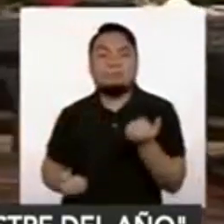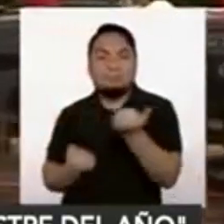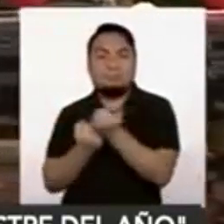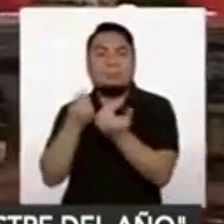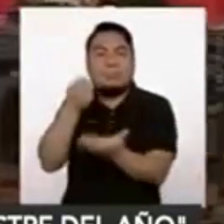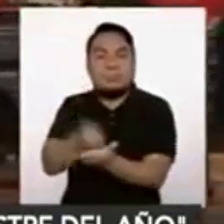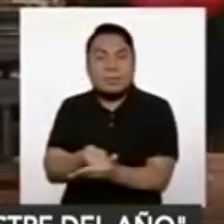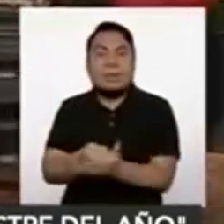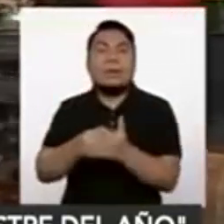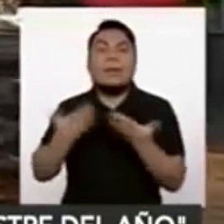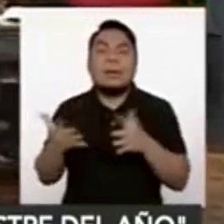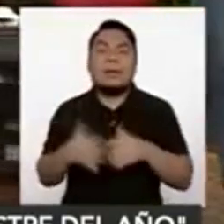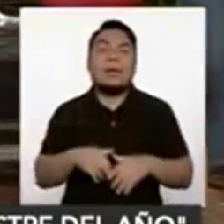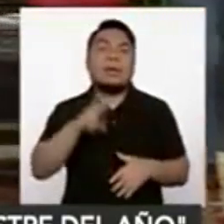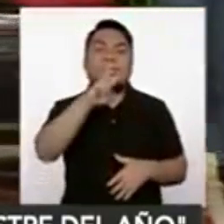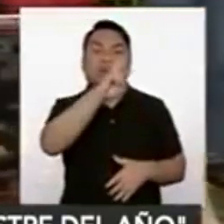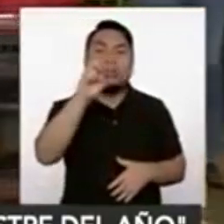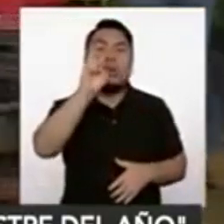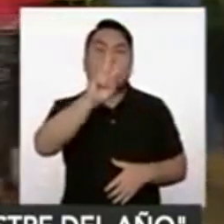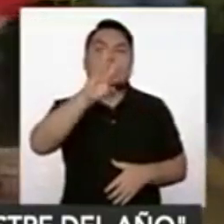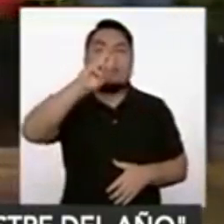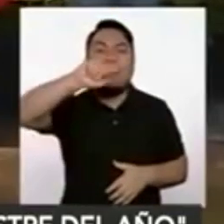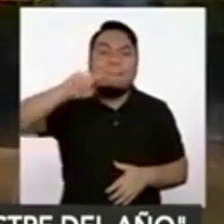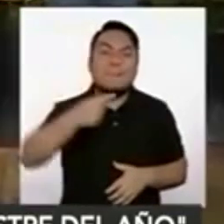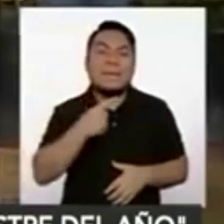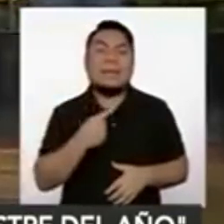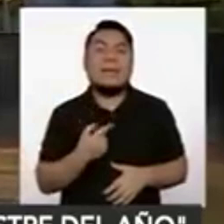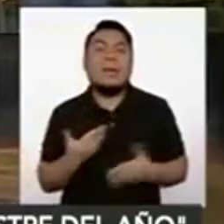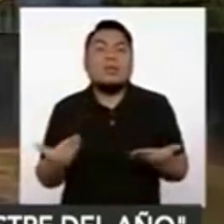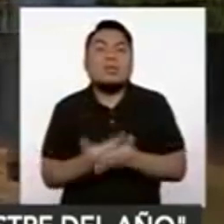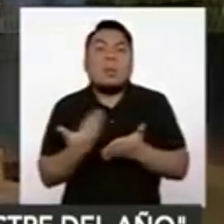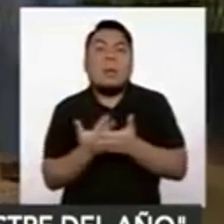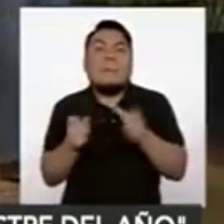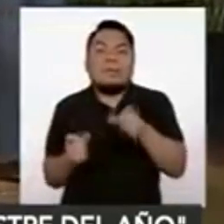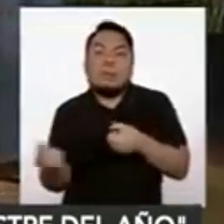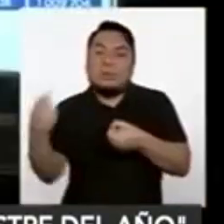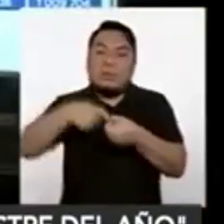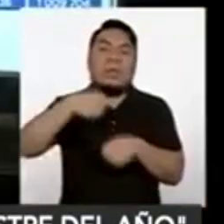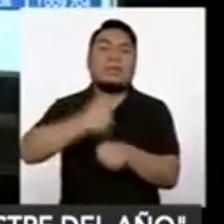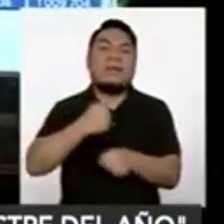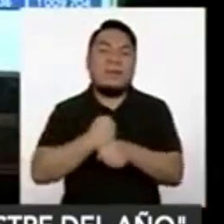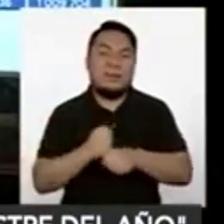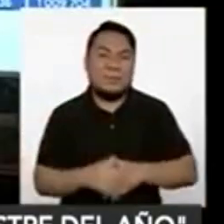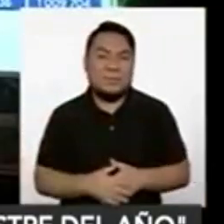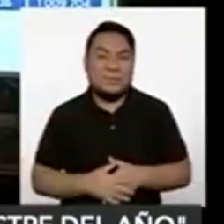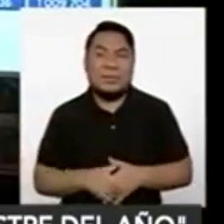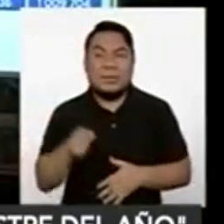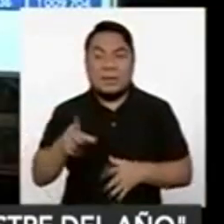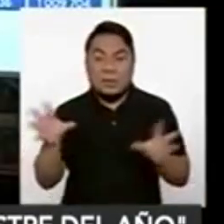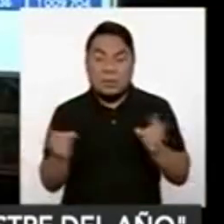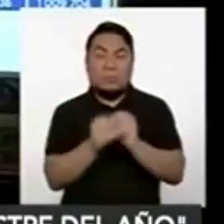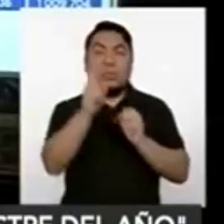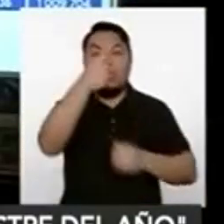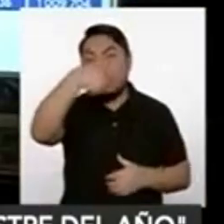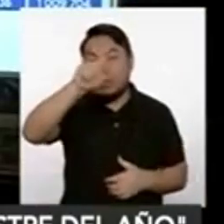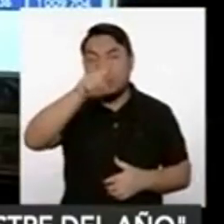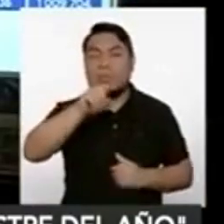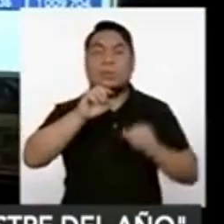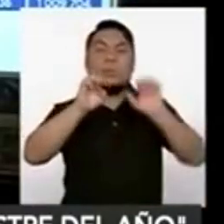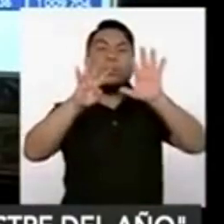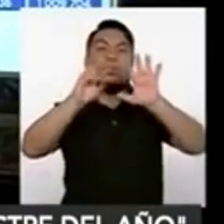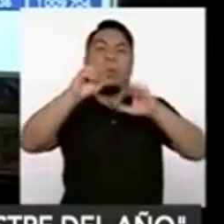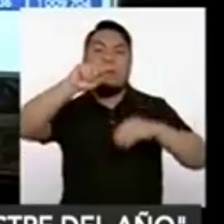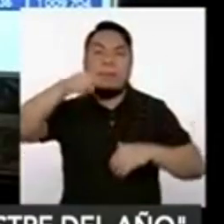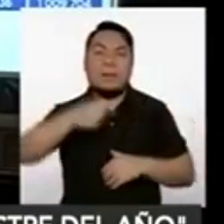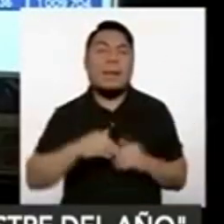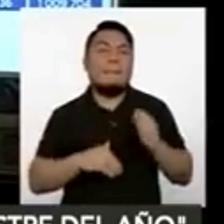para generar 226.000 puestos de trabajo, lo que suma 1.000.000 9.000,